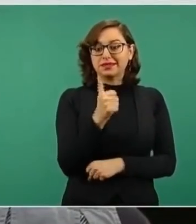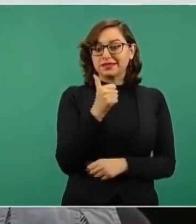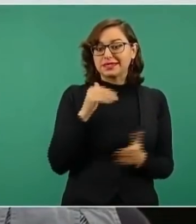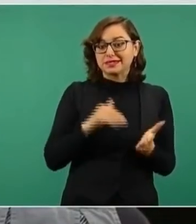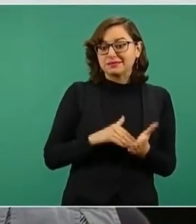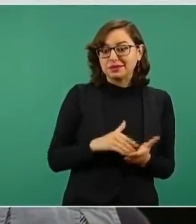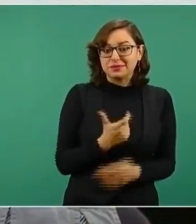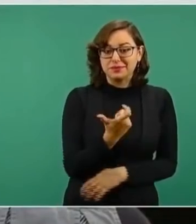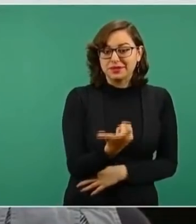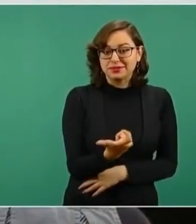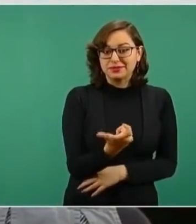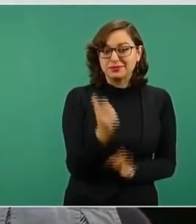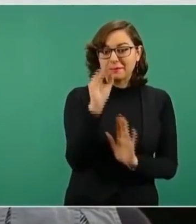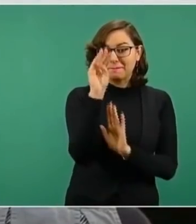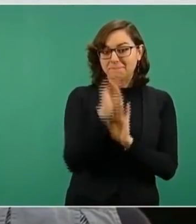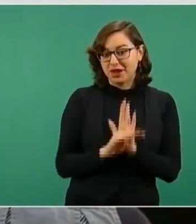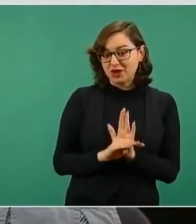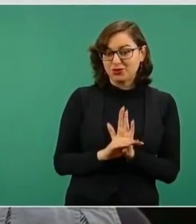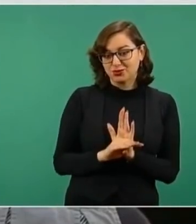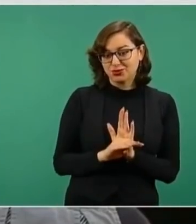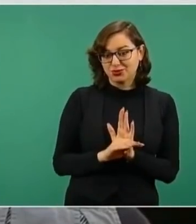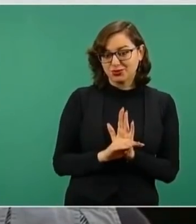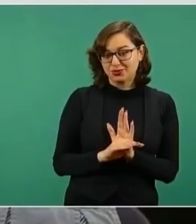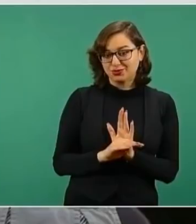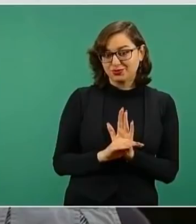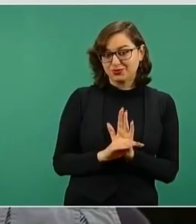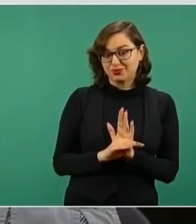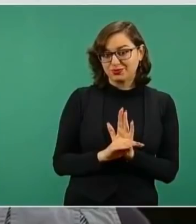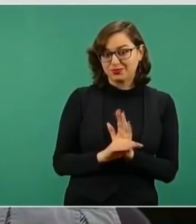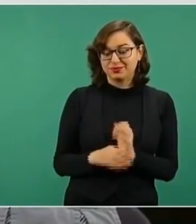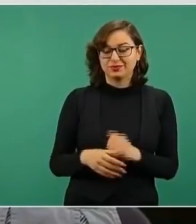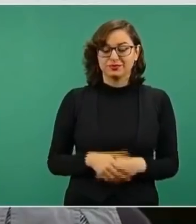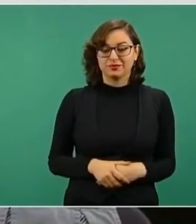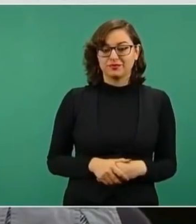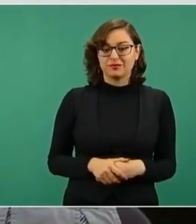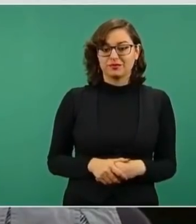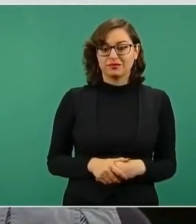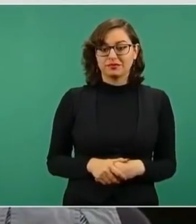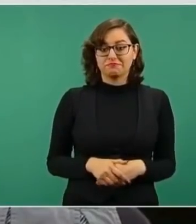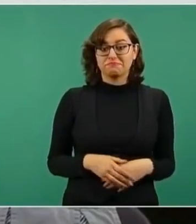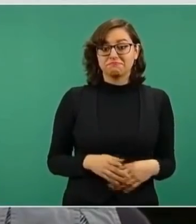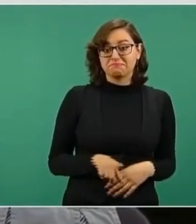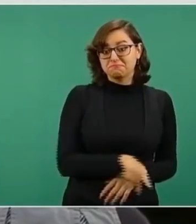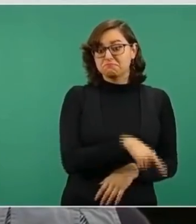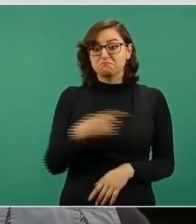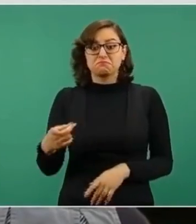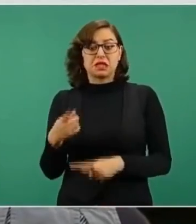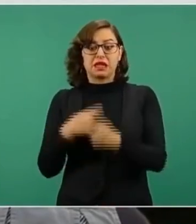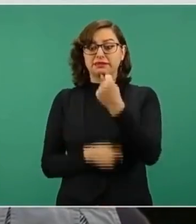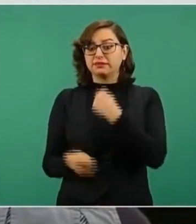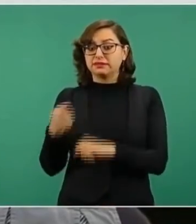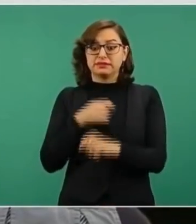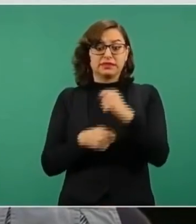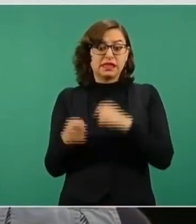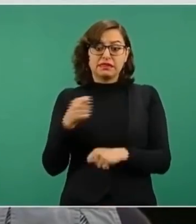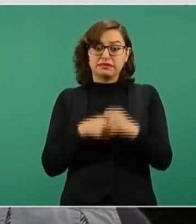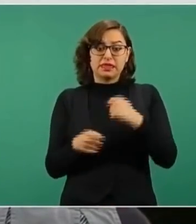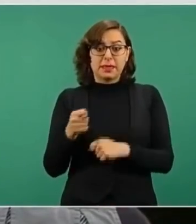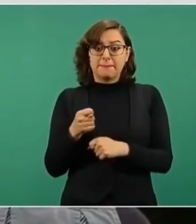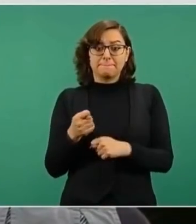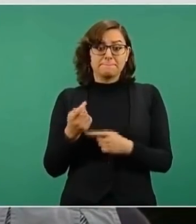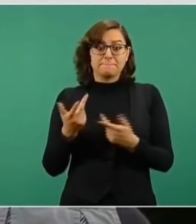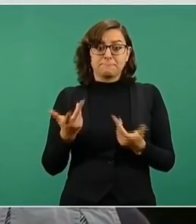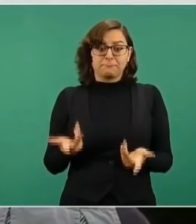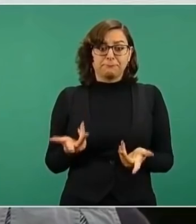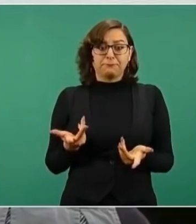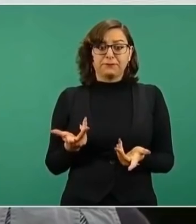por esa cantidad de energía que está consumiendo. Una tienda de conveniencia, que son los otros, porque